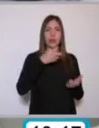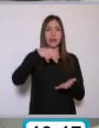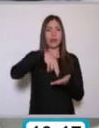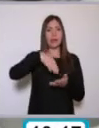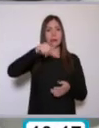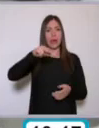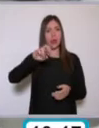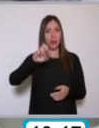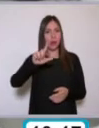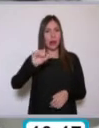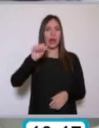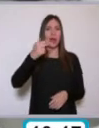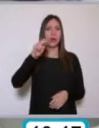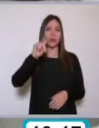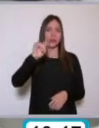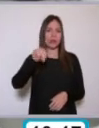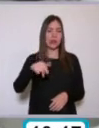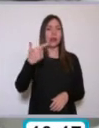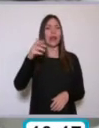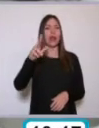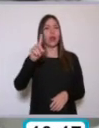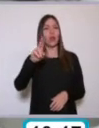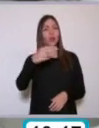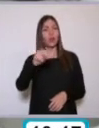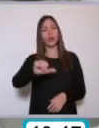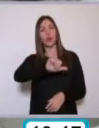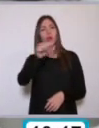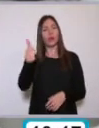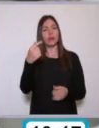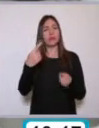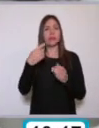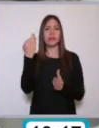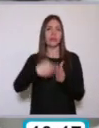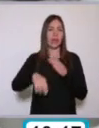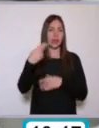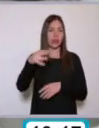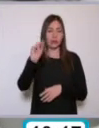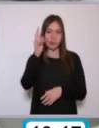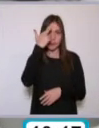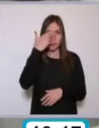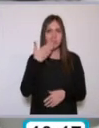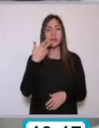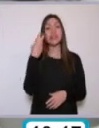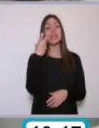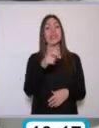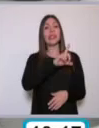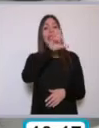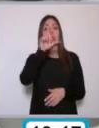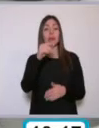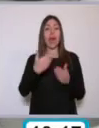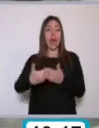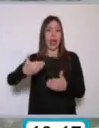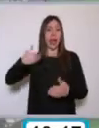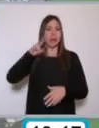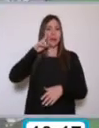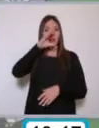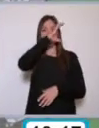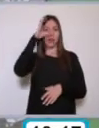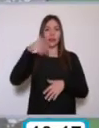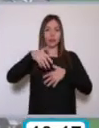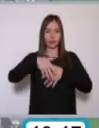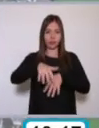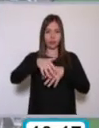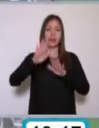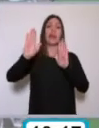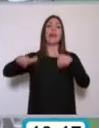Casasola, Garduño, y hay otro por ahí que se nos escapan los nombres. El caso es que se ve la oportunidad, ya después de que desfilan, la foto anterior las vimos que desfilaban, ¿no?